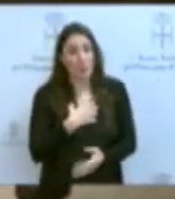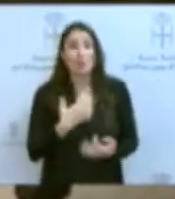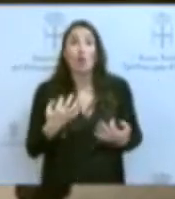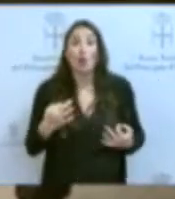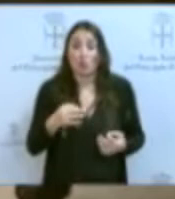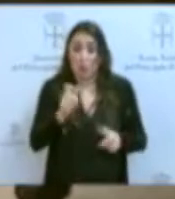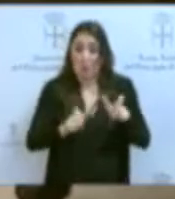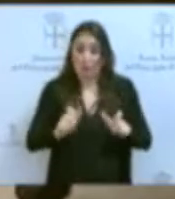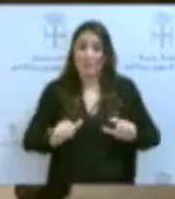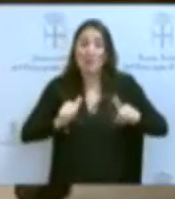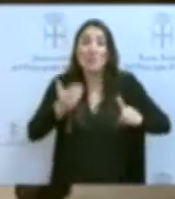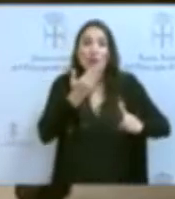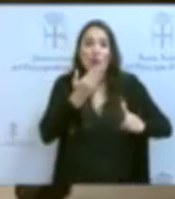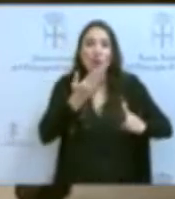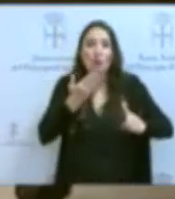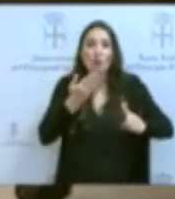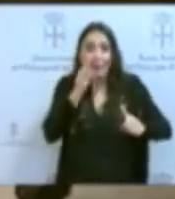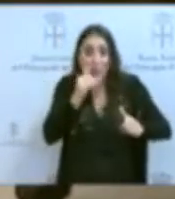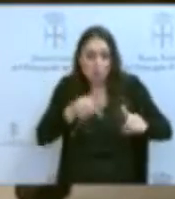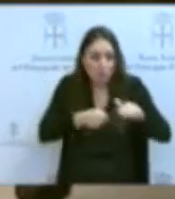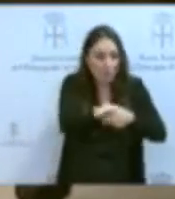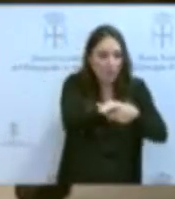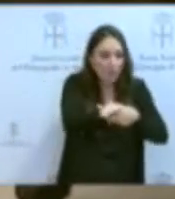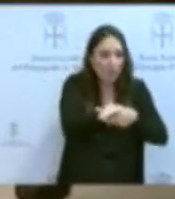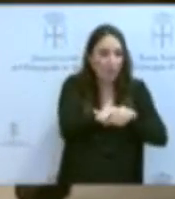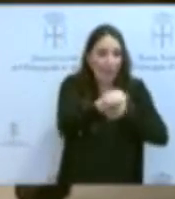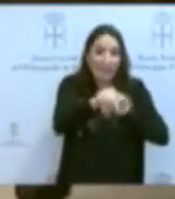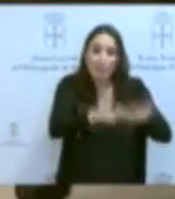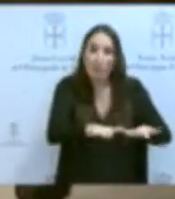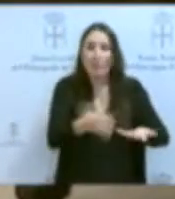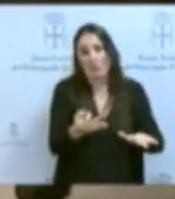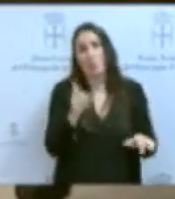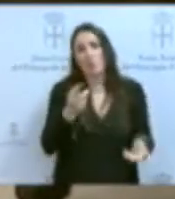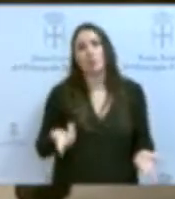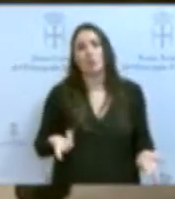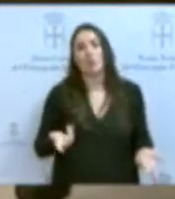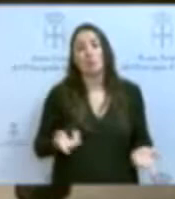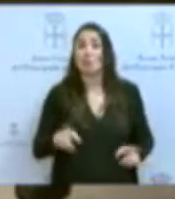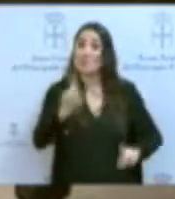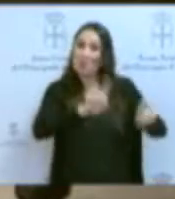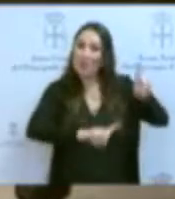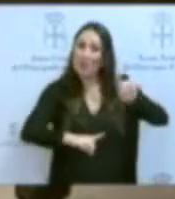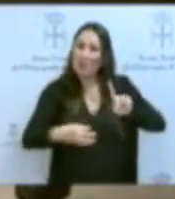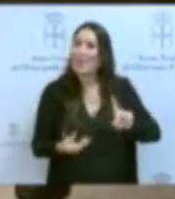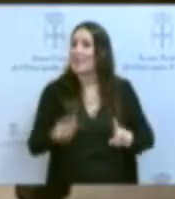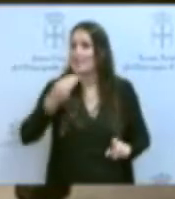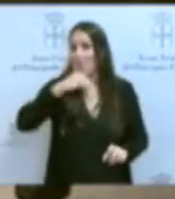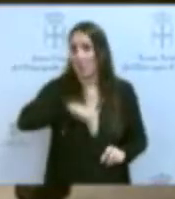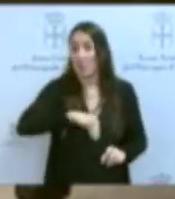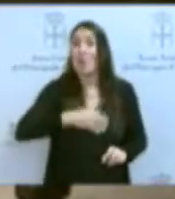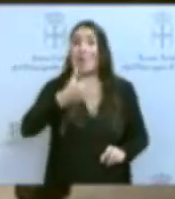aulas. Esto es lo que sería lo normal. Y los problemas tendrían que ser verdaderas excepciones y, sobre todo, los